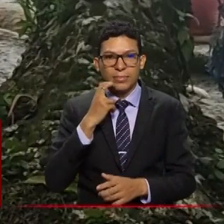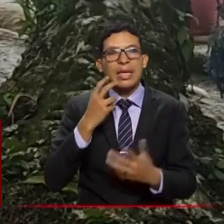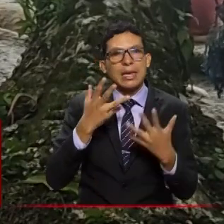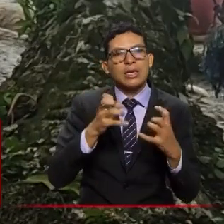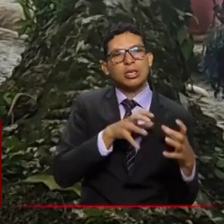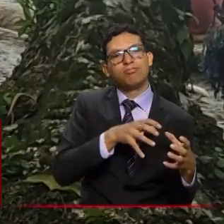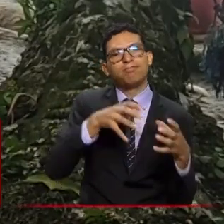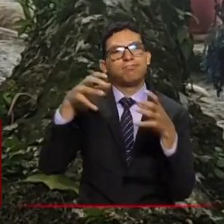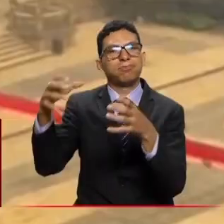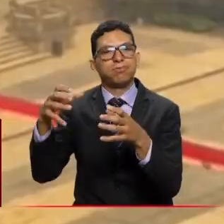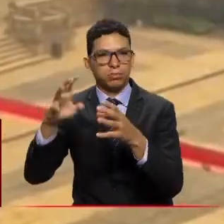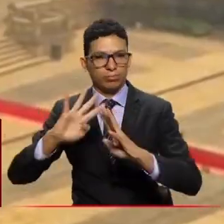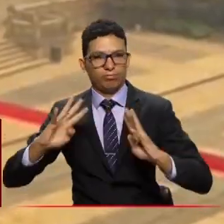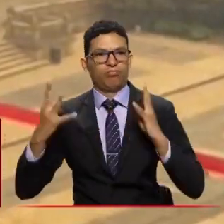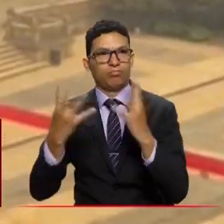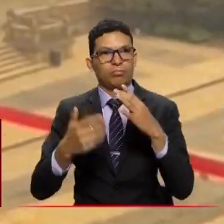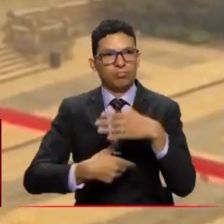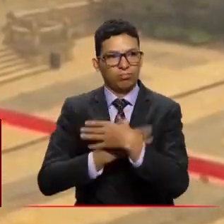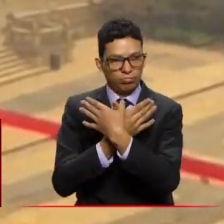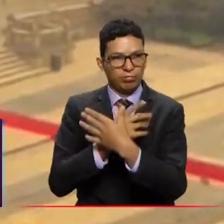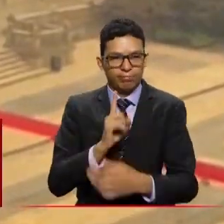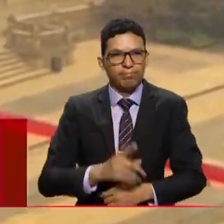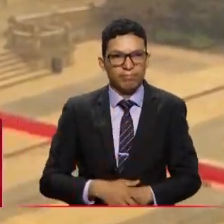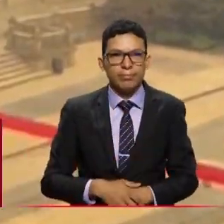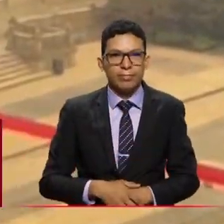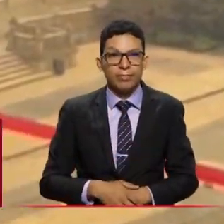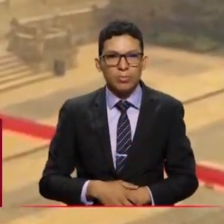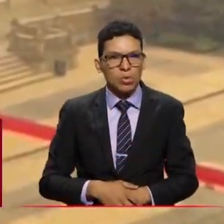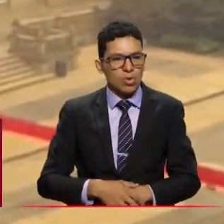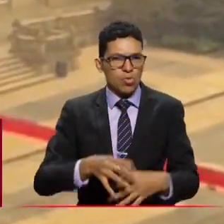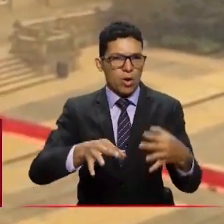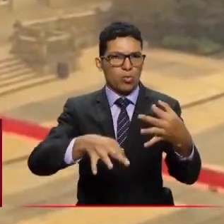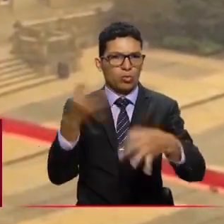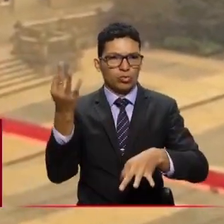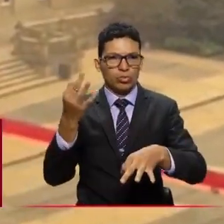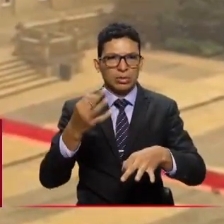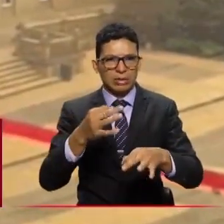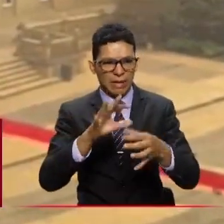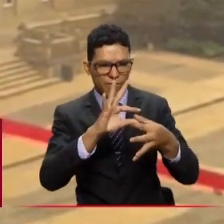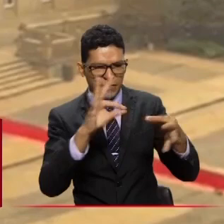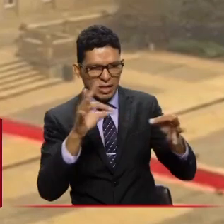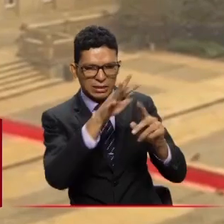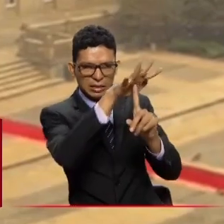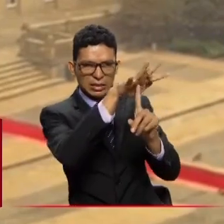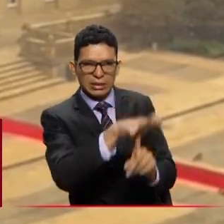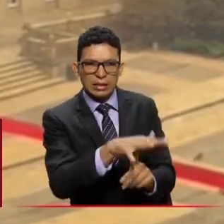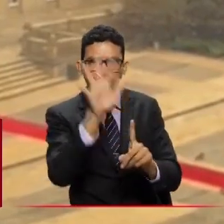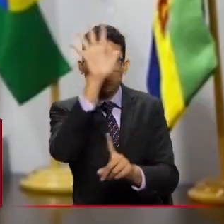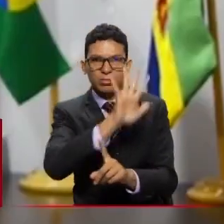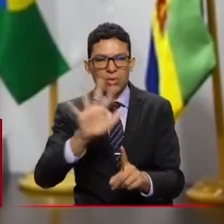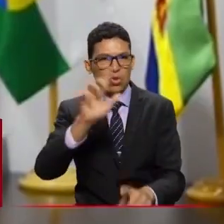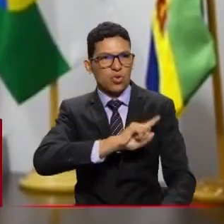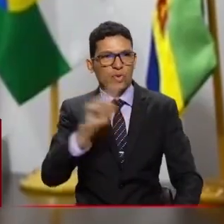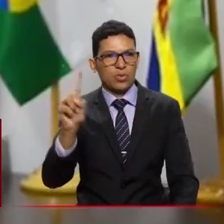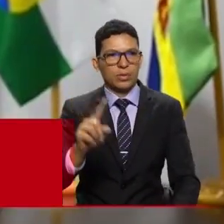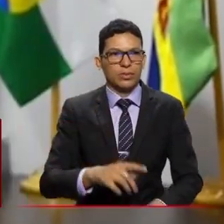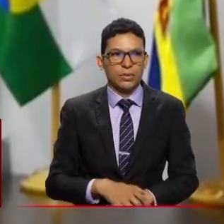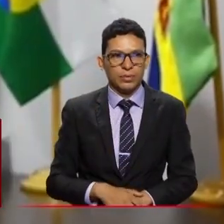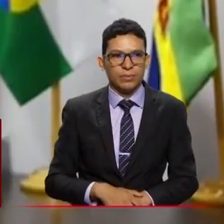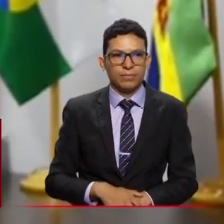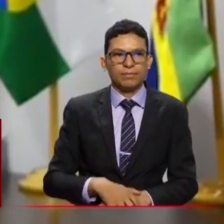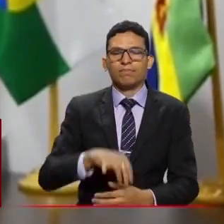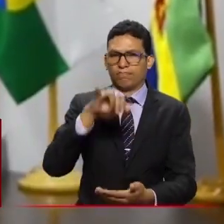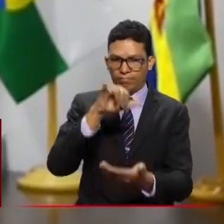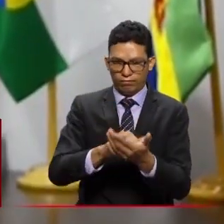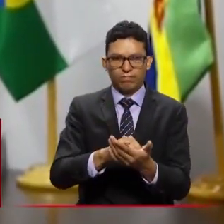Congreso. No se justifica que un comediante haga frases hirientes que pisotea todo un departamento. Por eso te